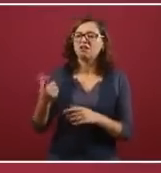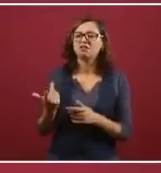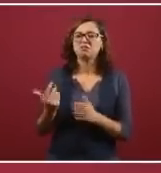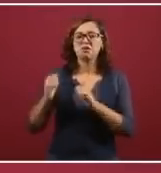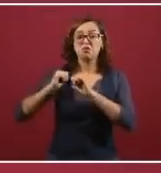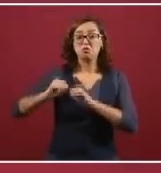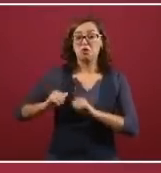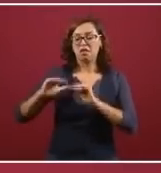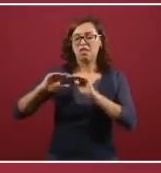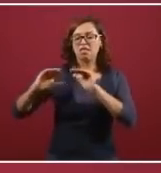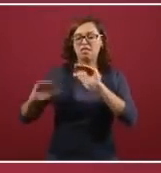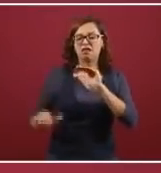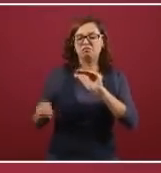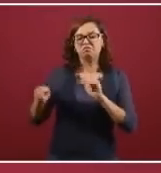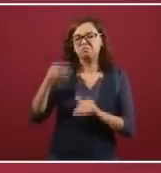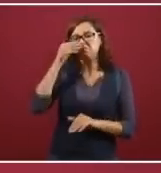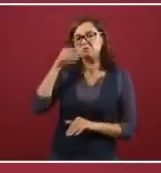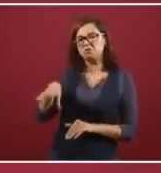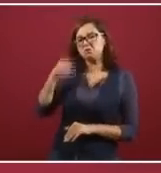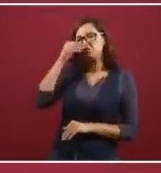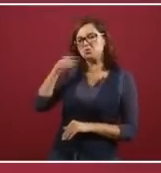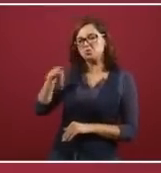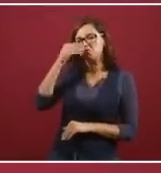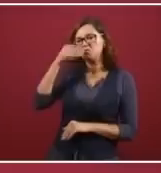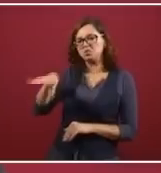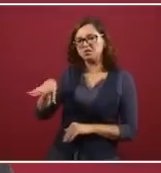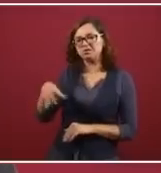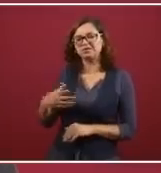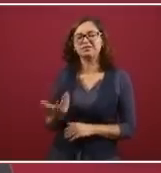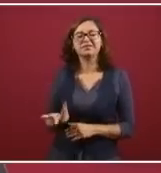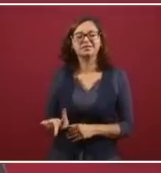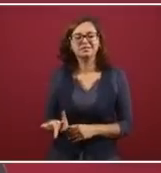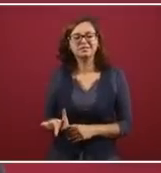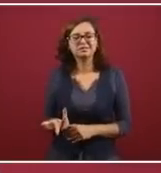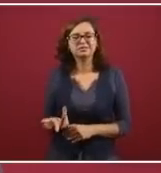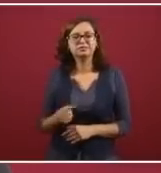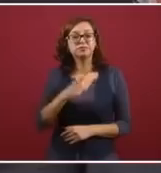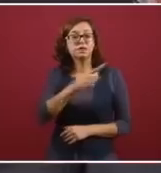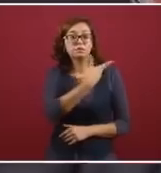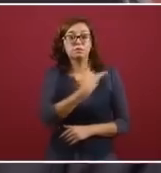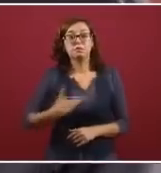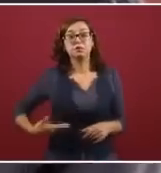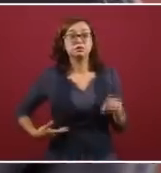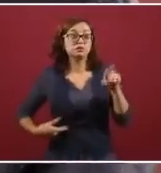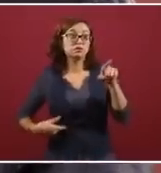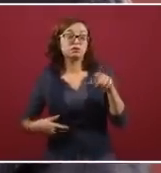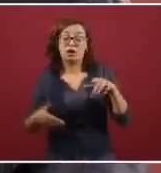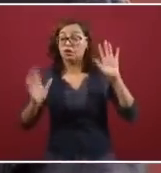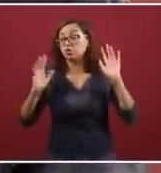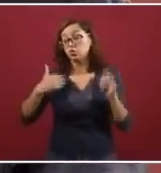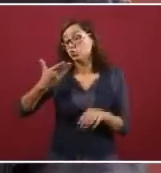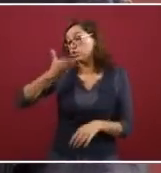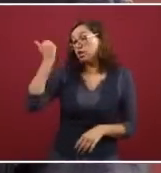y se decía que el presidente no estaba enterado,